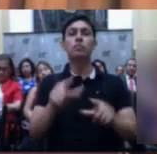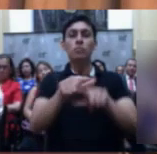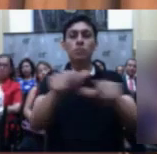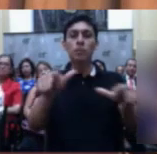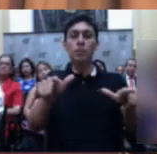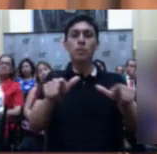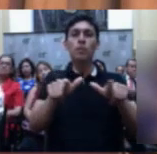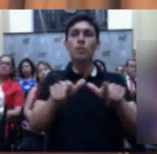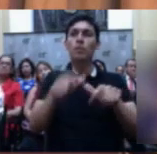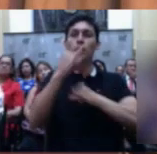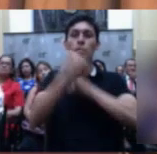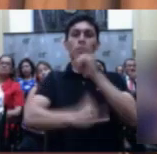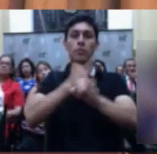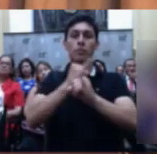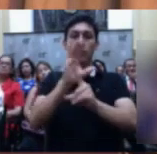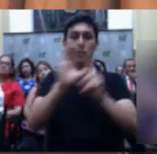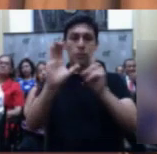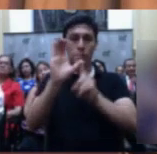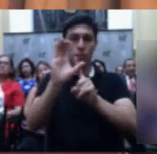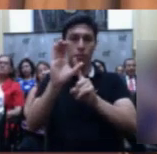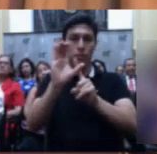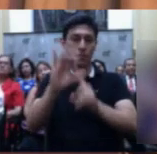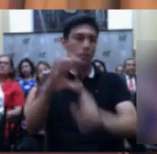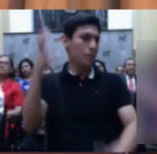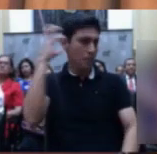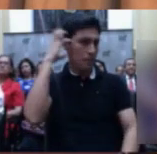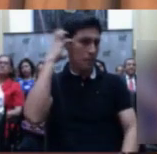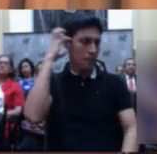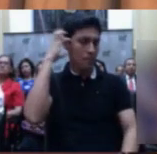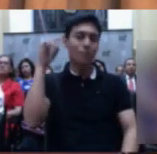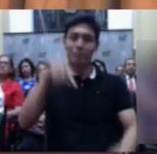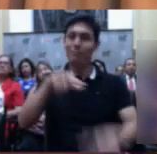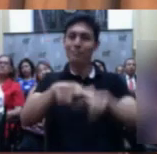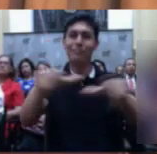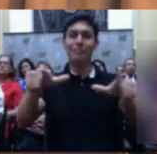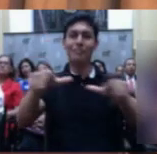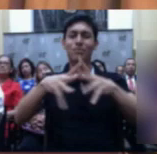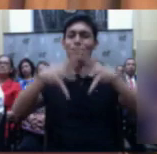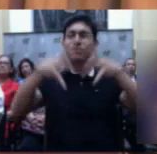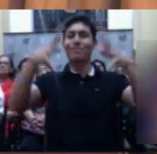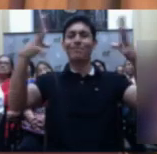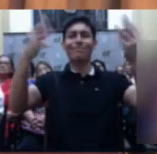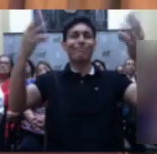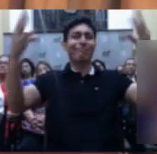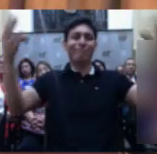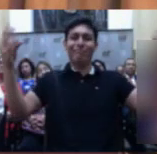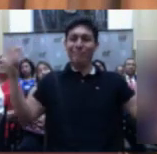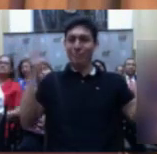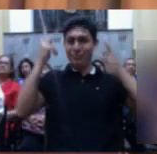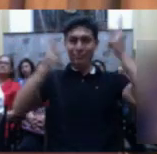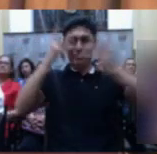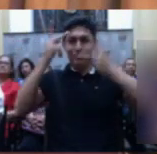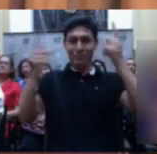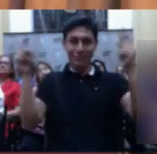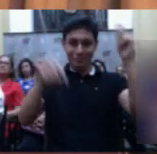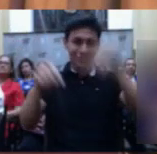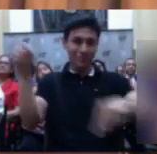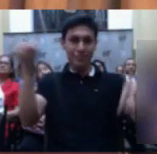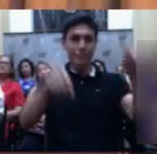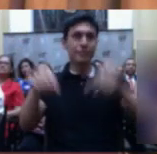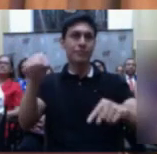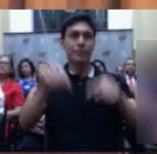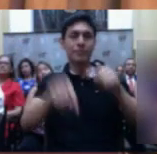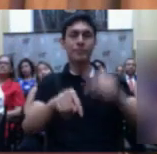interculturalidad. Y es que Miraflores es un lugar bastante visitado, no solo por quienes residen en este distrito,